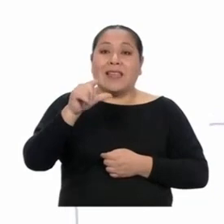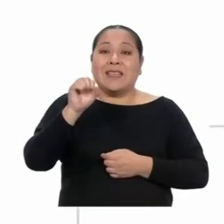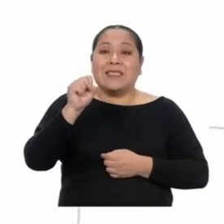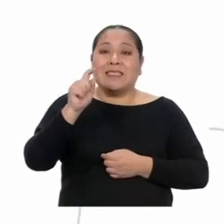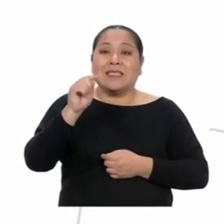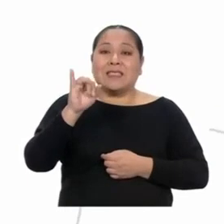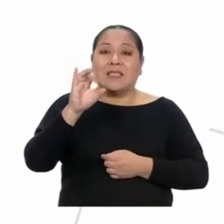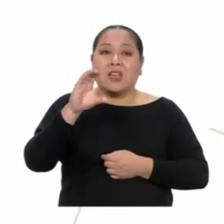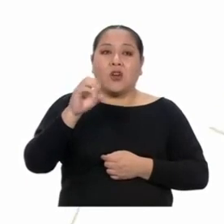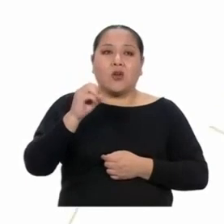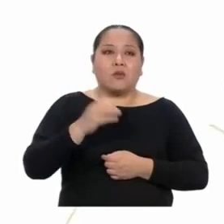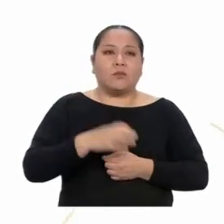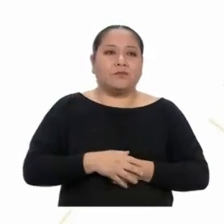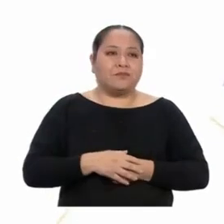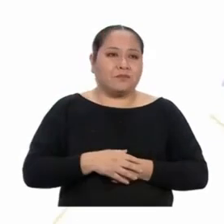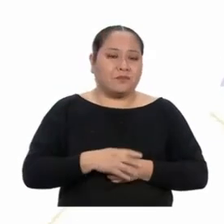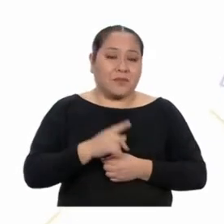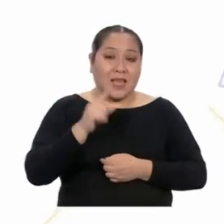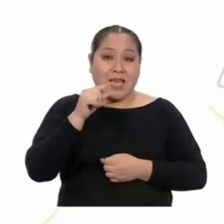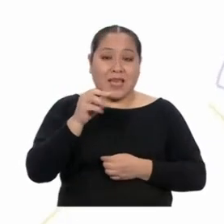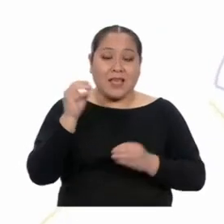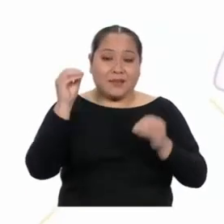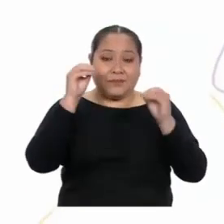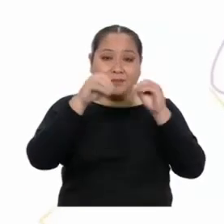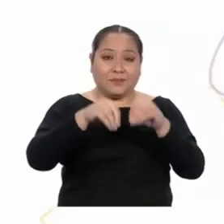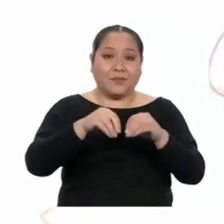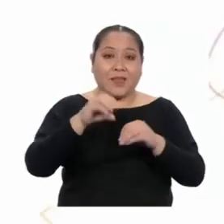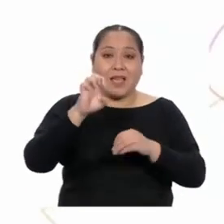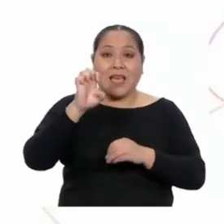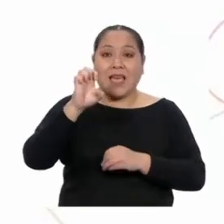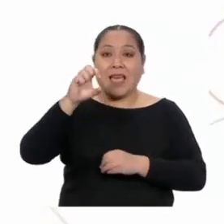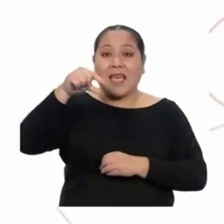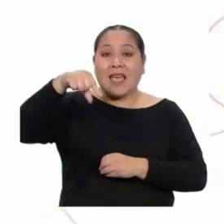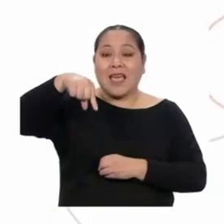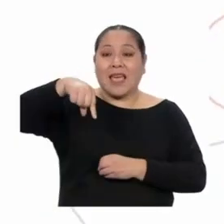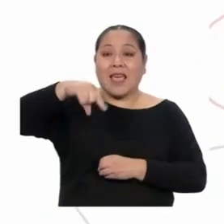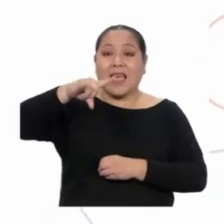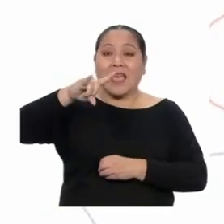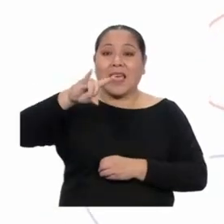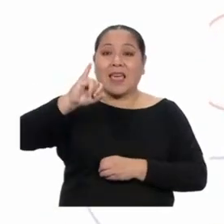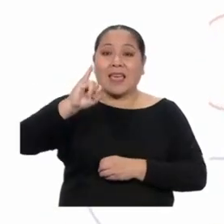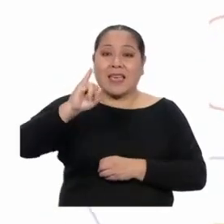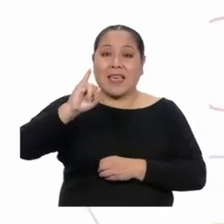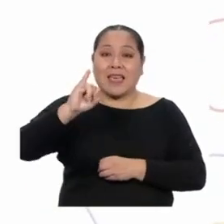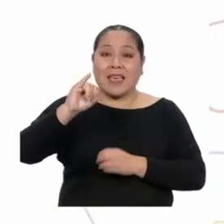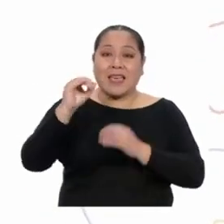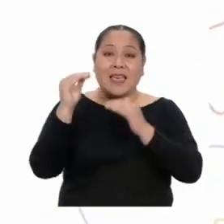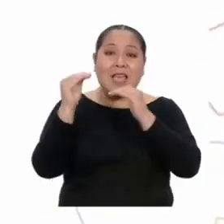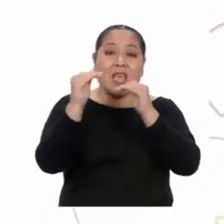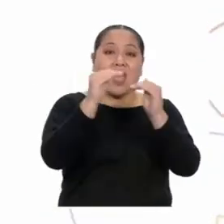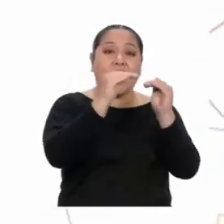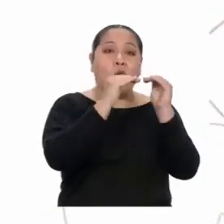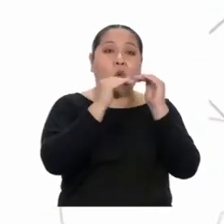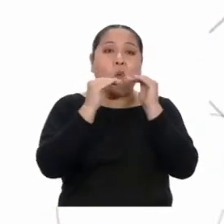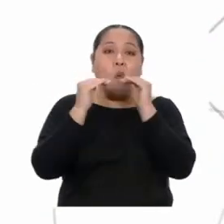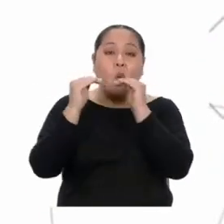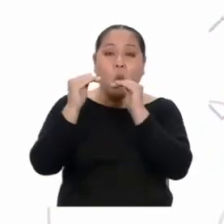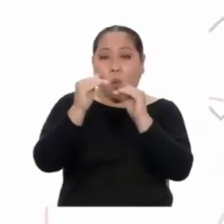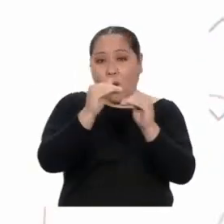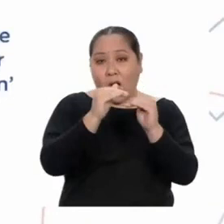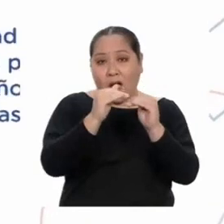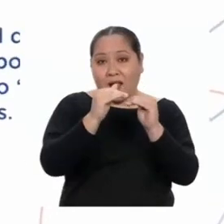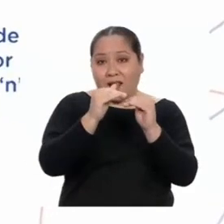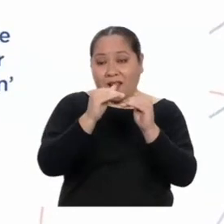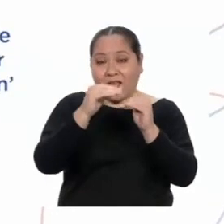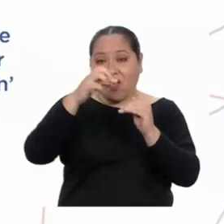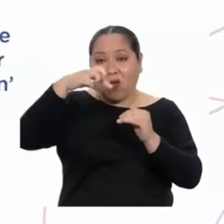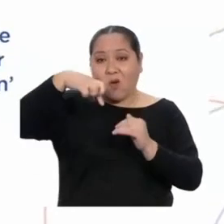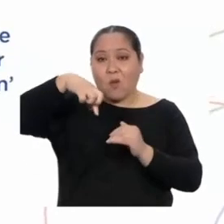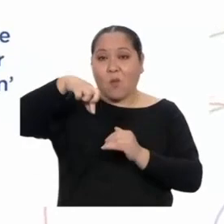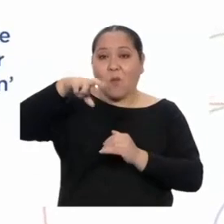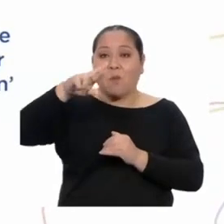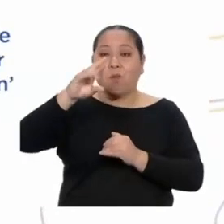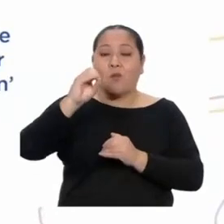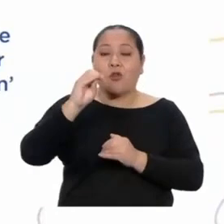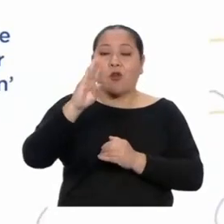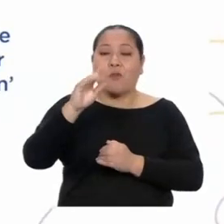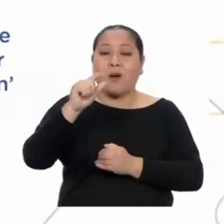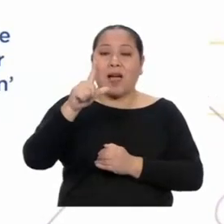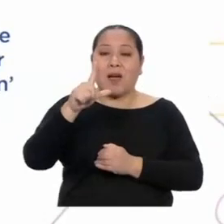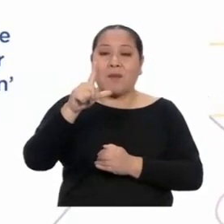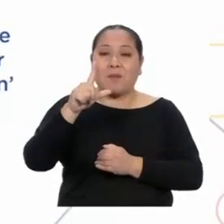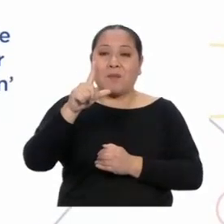equiprobabilidad. Equi significa igual, es decir, en estos métodos todos los individuos tienen la